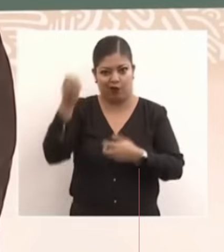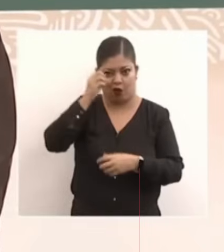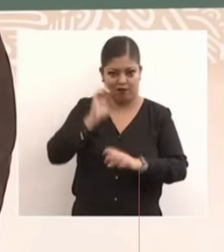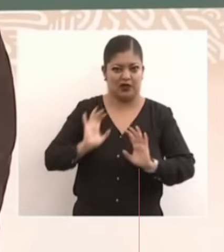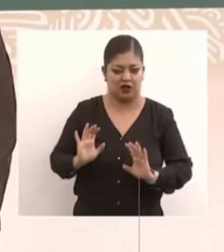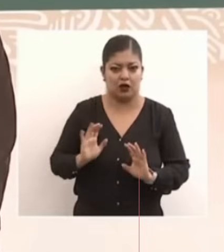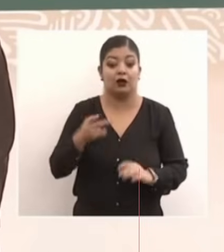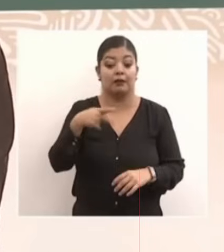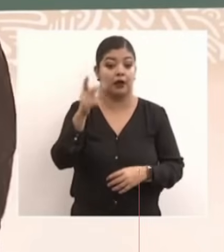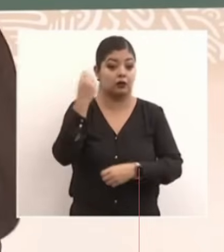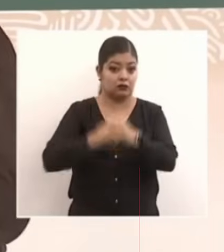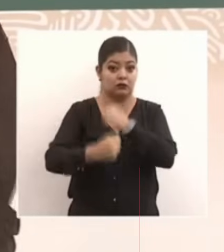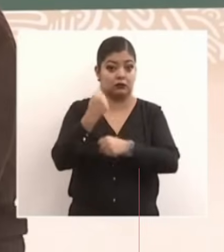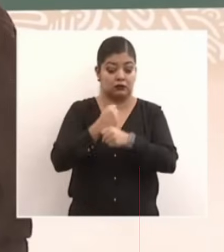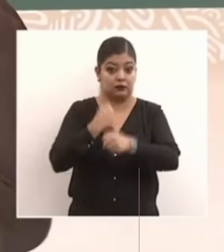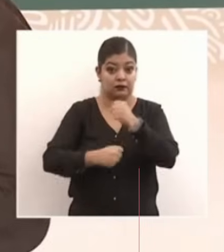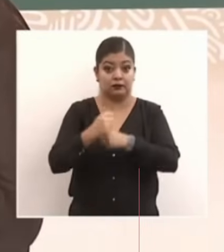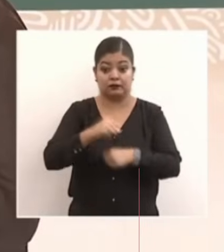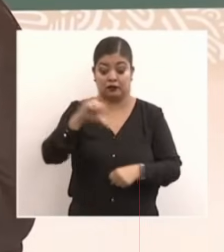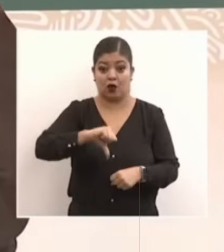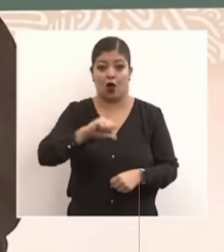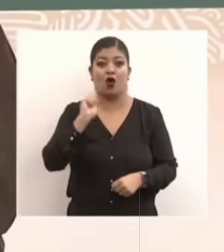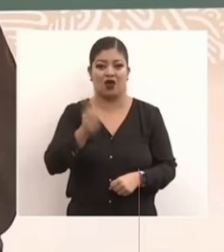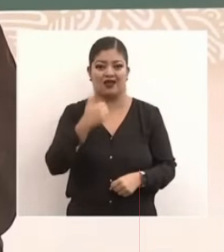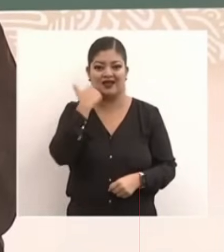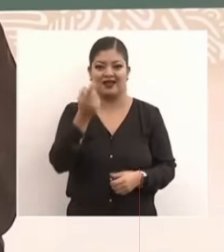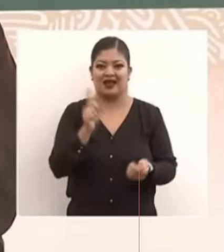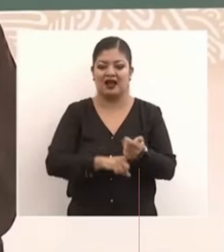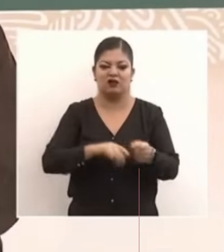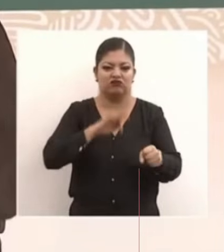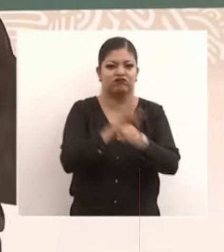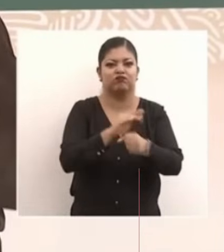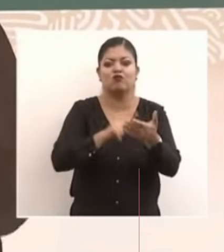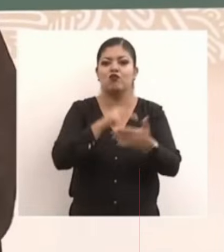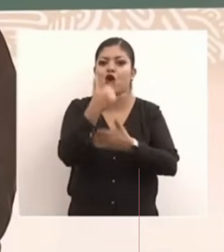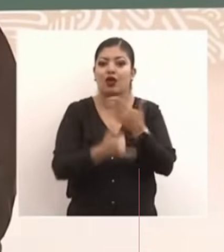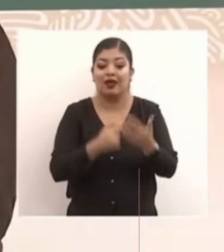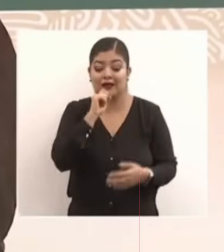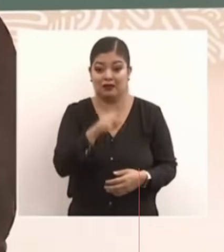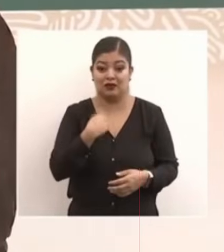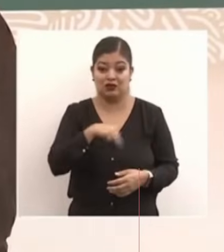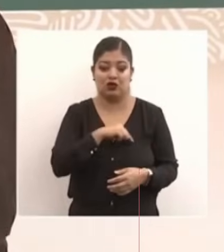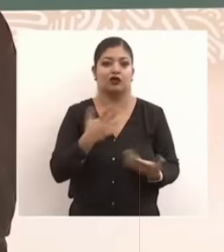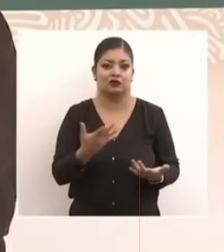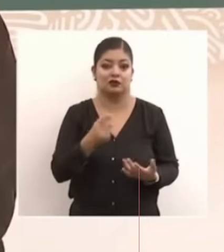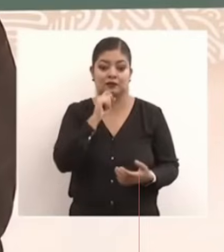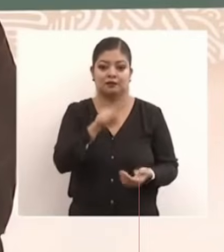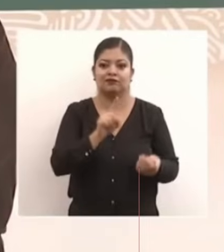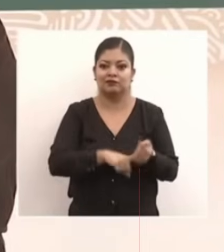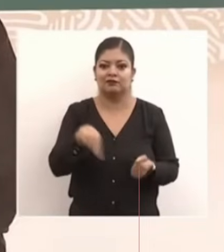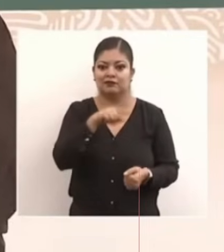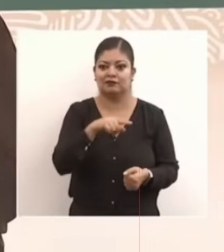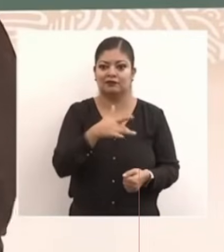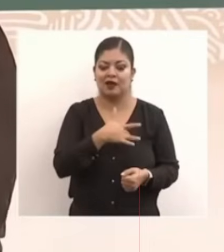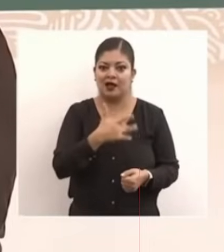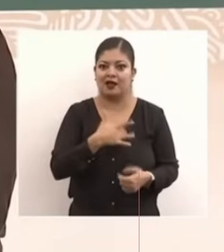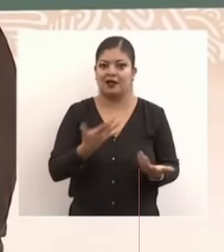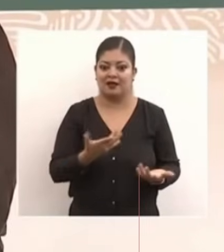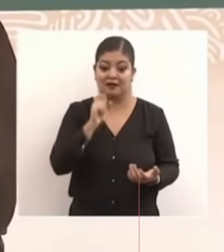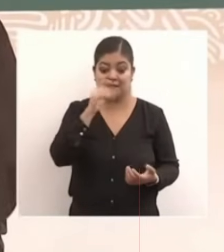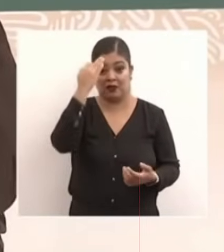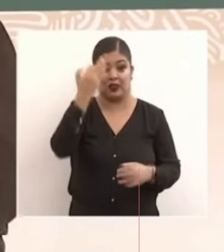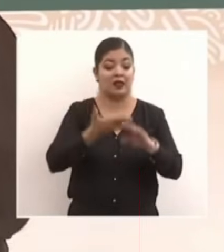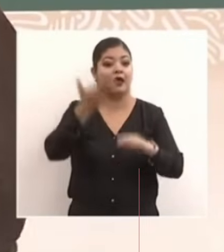años, cuando algunos de los que hoy se quieren desgarrar las vestiduras defendiendo proyectos a los que en aquel entonces atacaban y denostaban, cuando en aquel